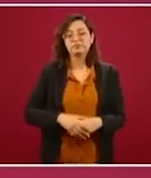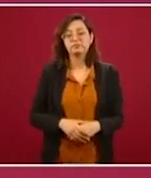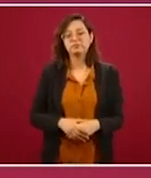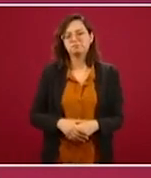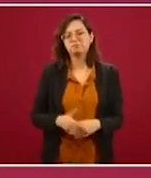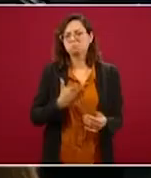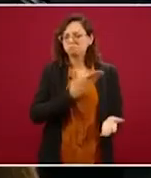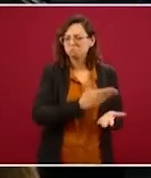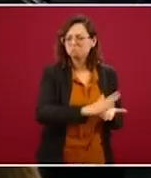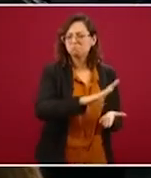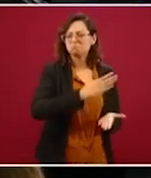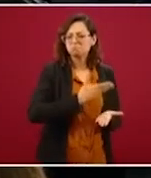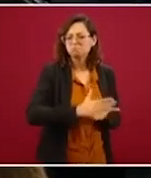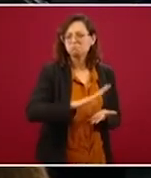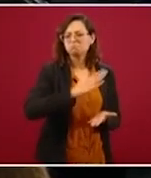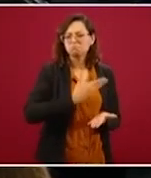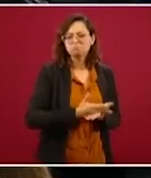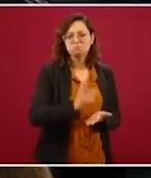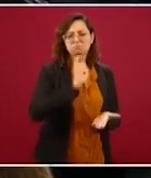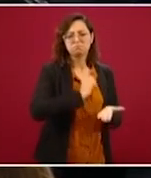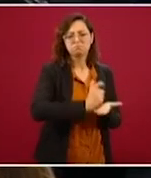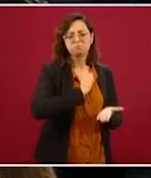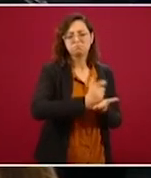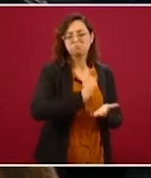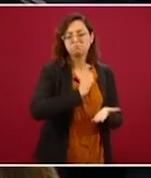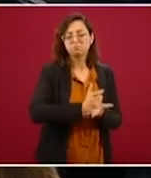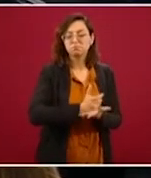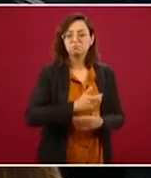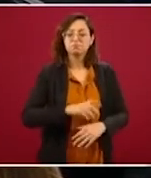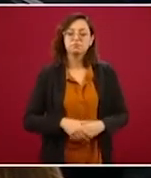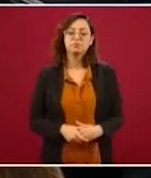abonando, pagando, como